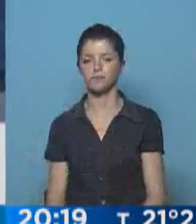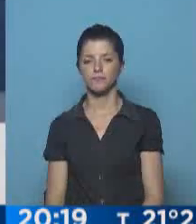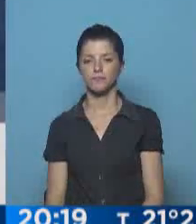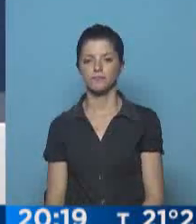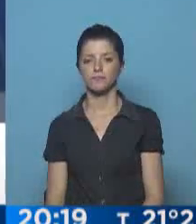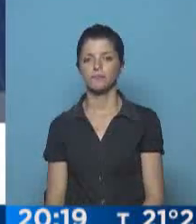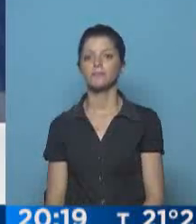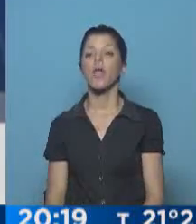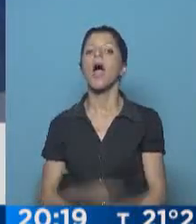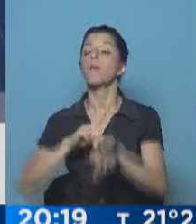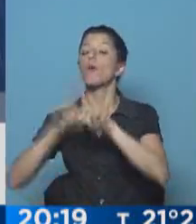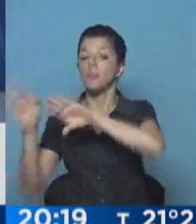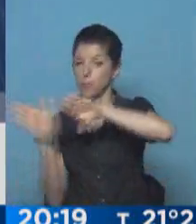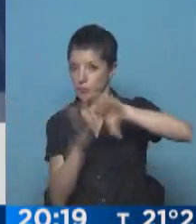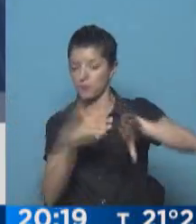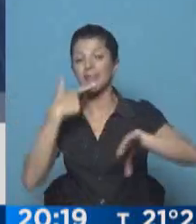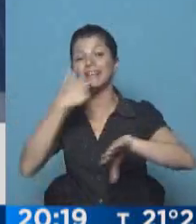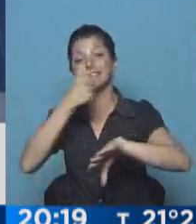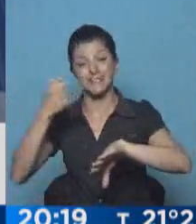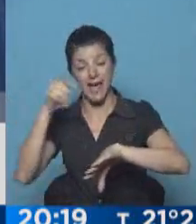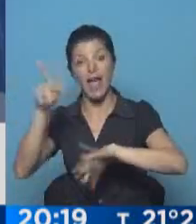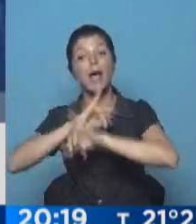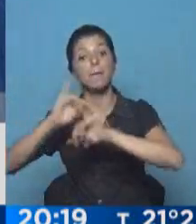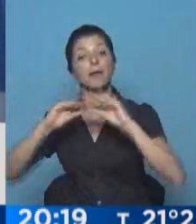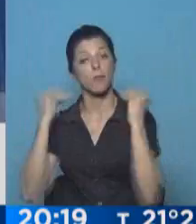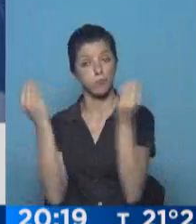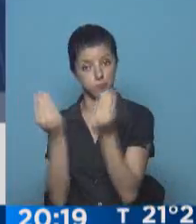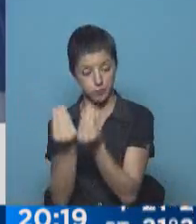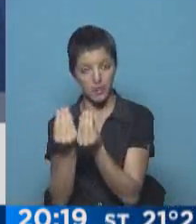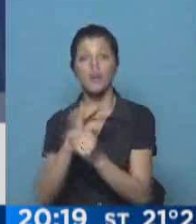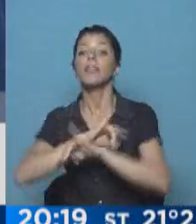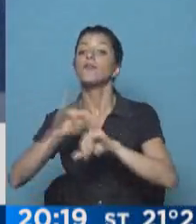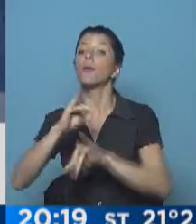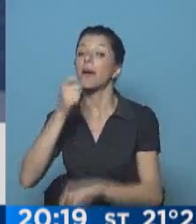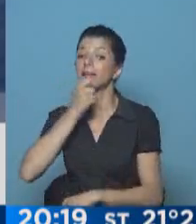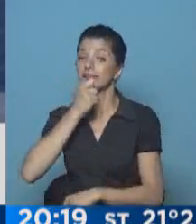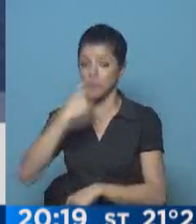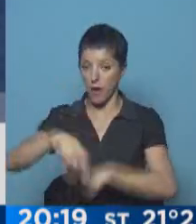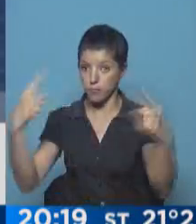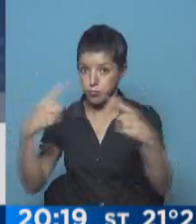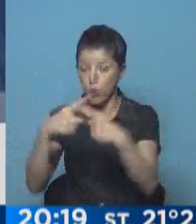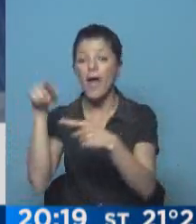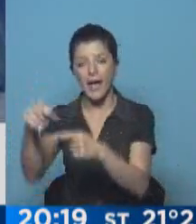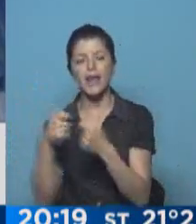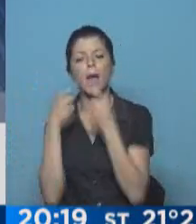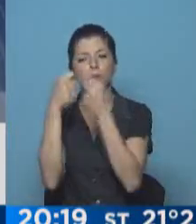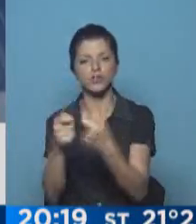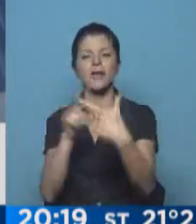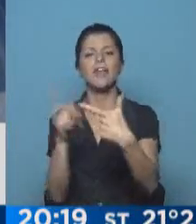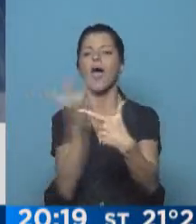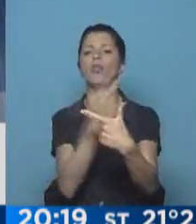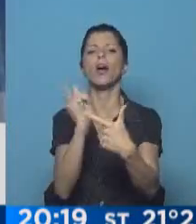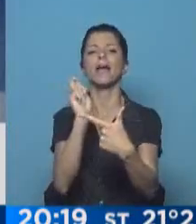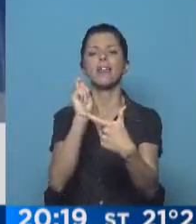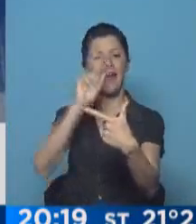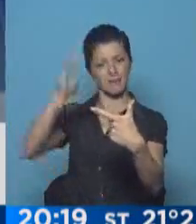En tanto, el candidato Adolfo Rodríguez A cerró su campaña y ratificó que en un posible balotaje apoyaría a quien acepte un